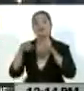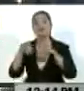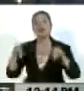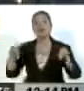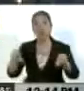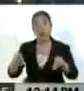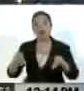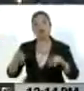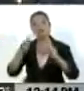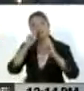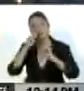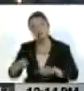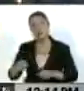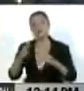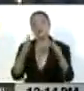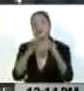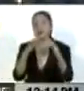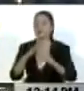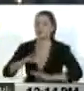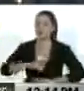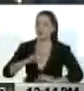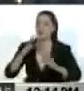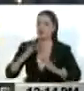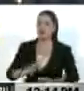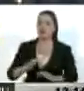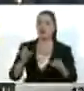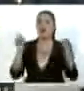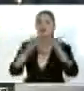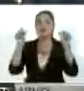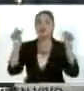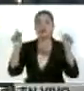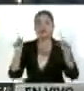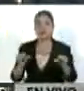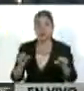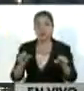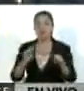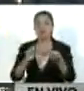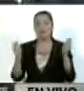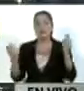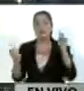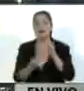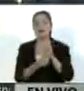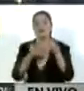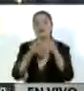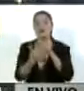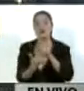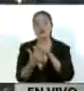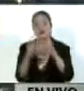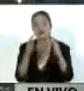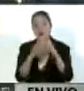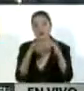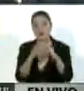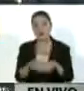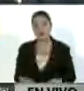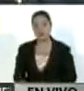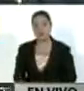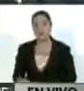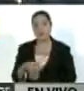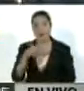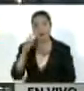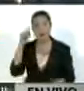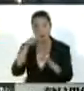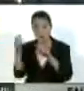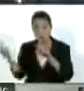la reivindica con una vivienda digna a través del sistema de sustitución de rancho por vivienda. Para lograr una meta